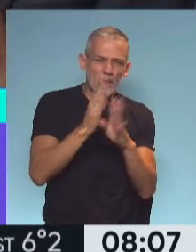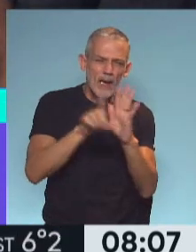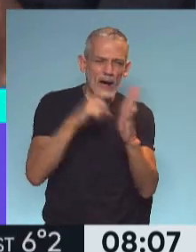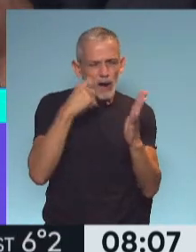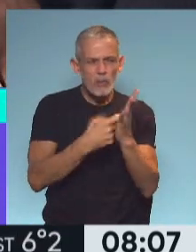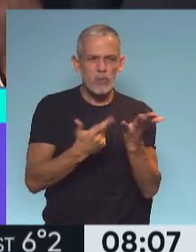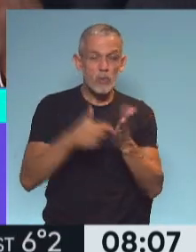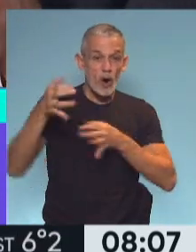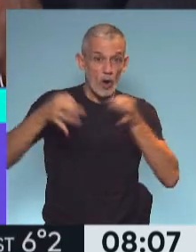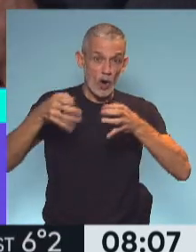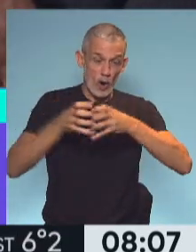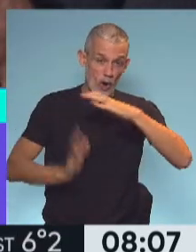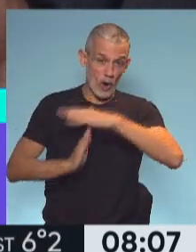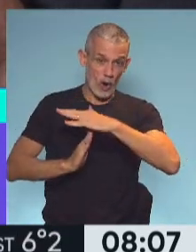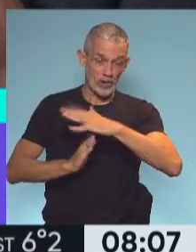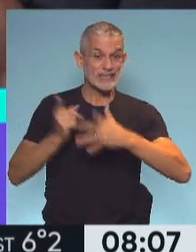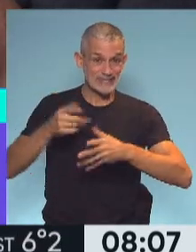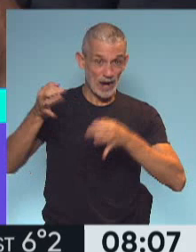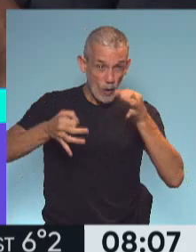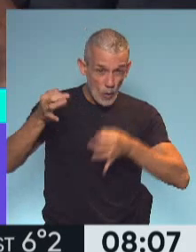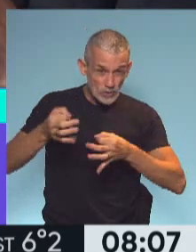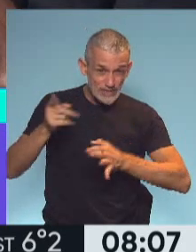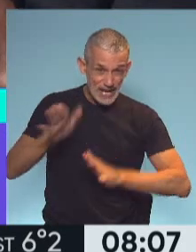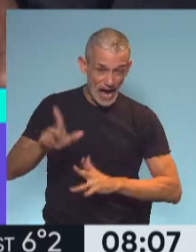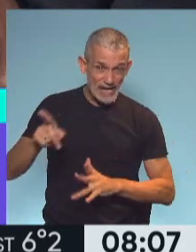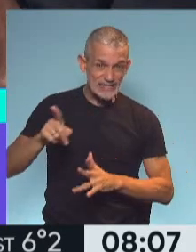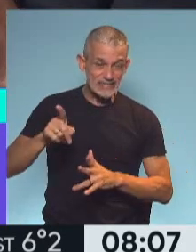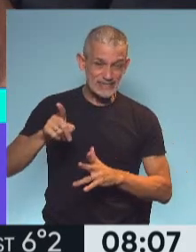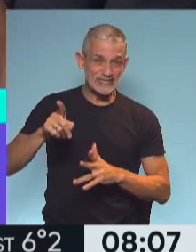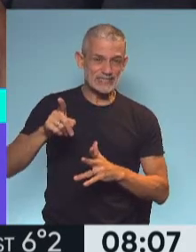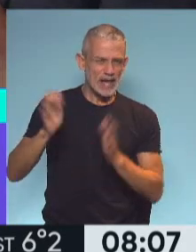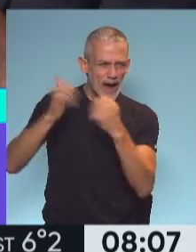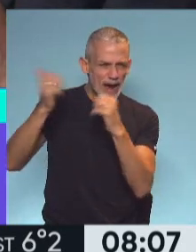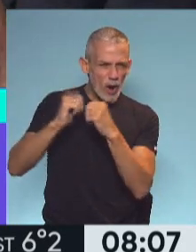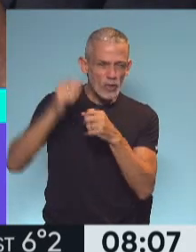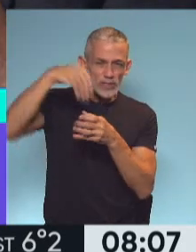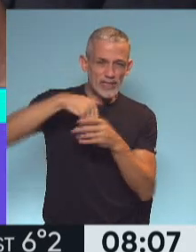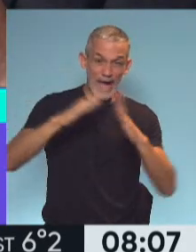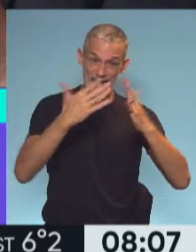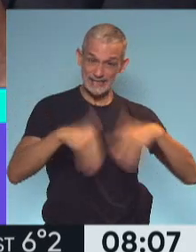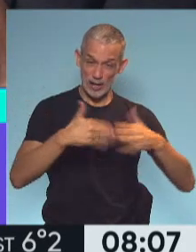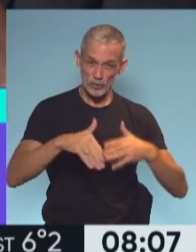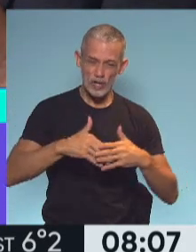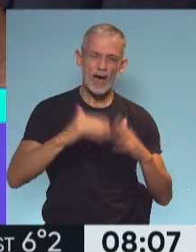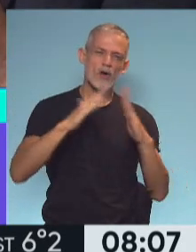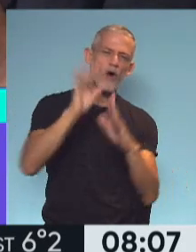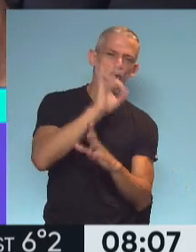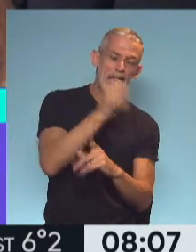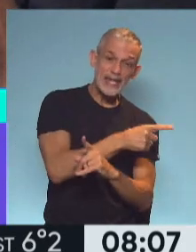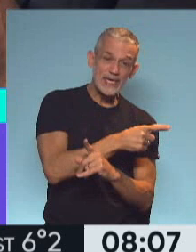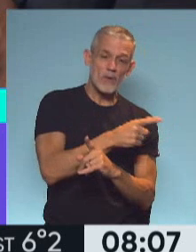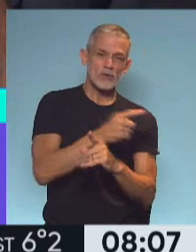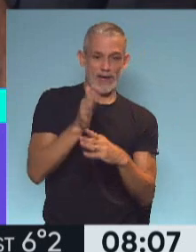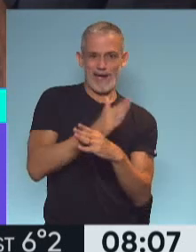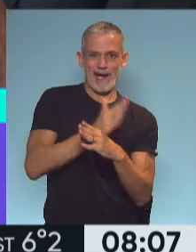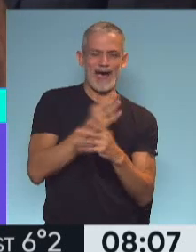Corte Suprema. Bueno, esta parte de la justicia, esta justicia que entraba y salía a escondidas de la Casa Rosada y Olivos, en los días